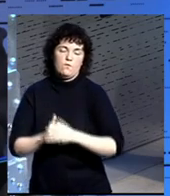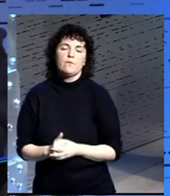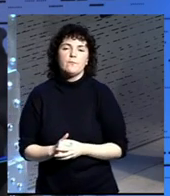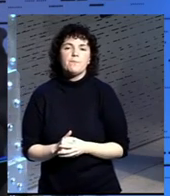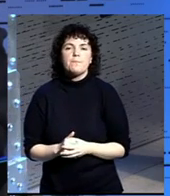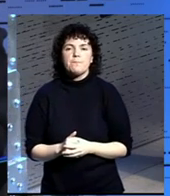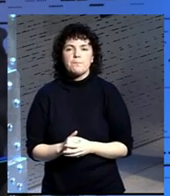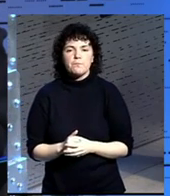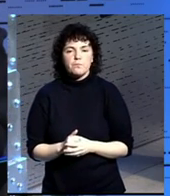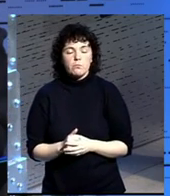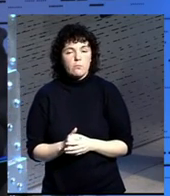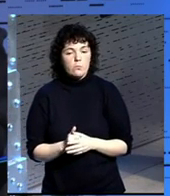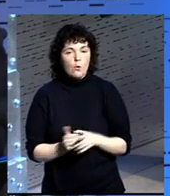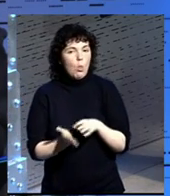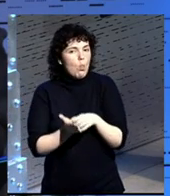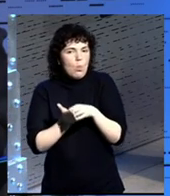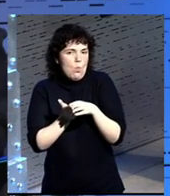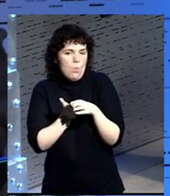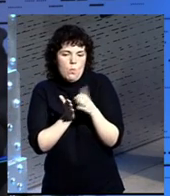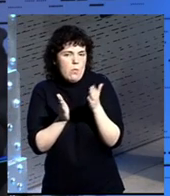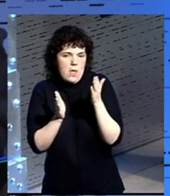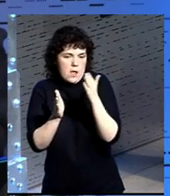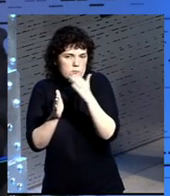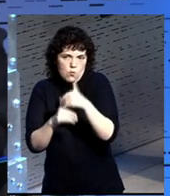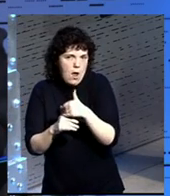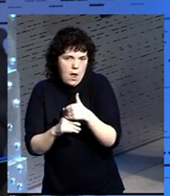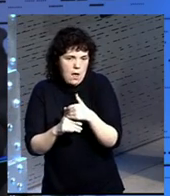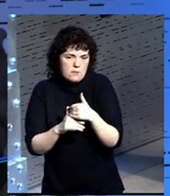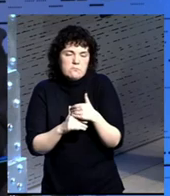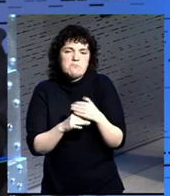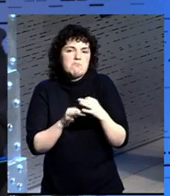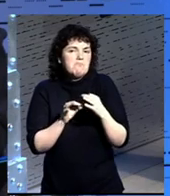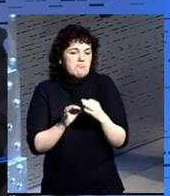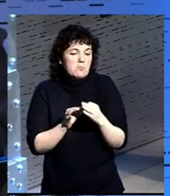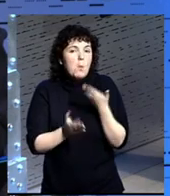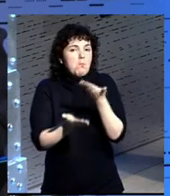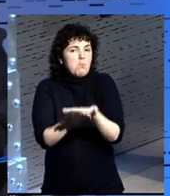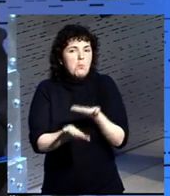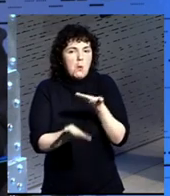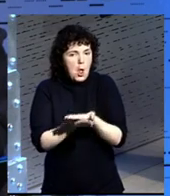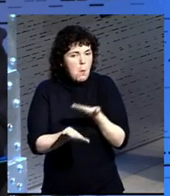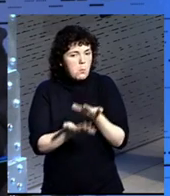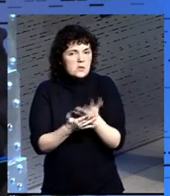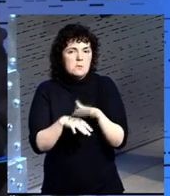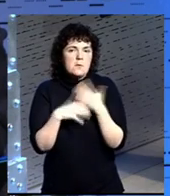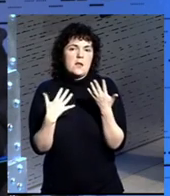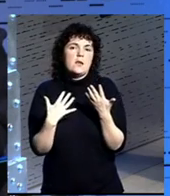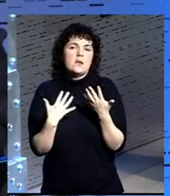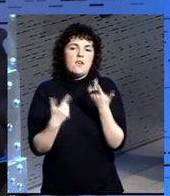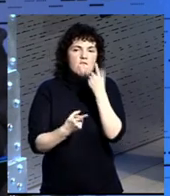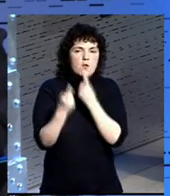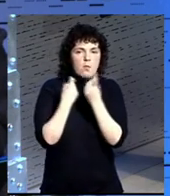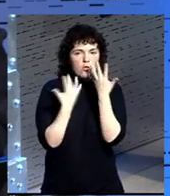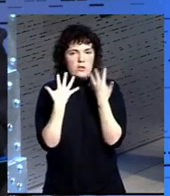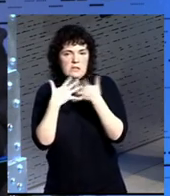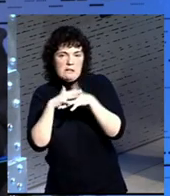No hay ninguna duda de que van a producirse propuestas de integración de información